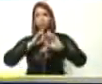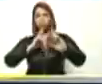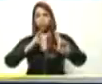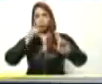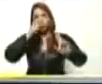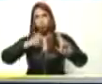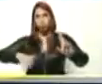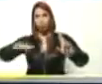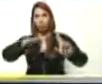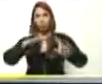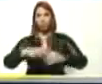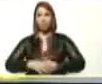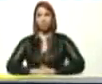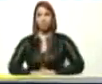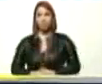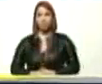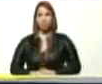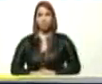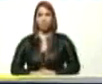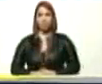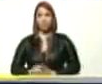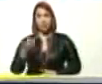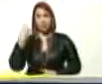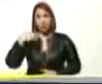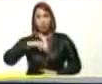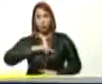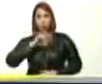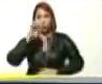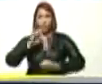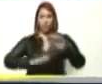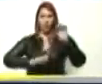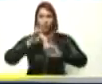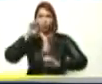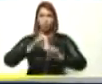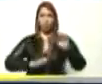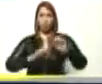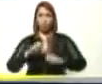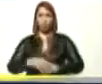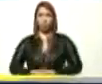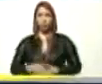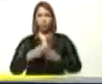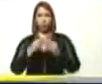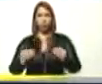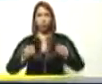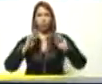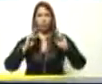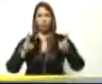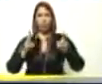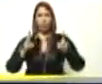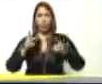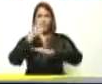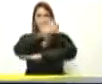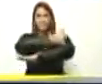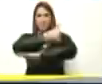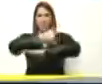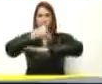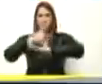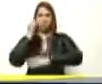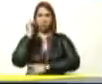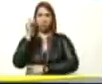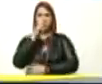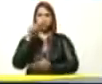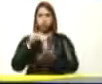pueblo ayer estuvimos evaluando todo el tema de la directiva de la asamblea nacional